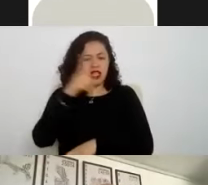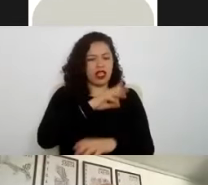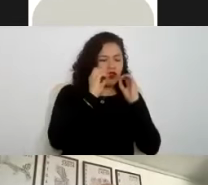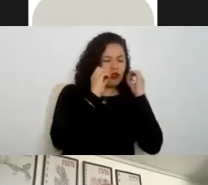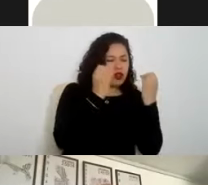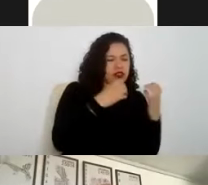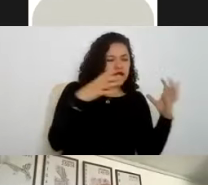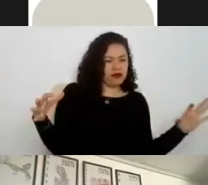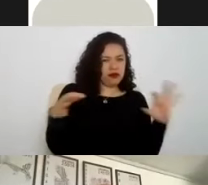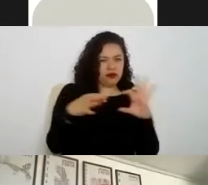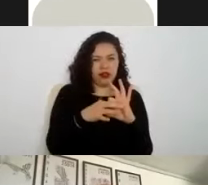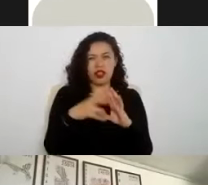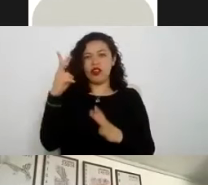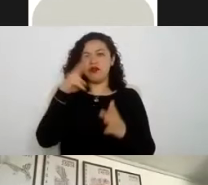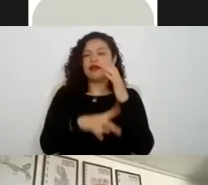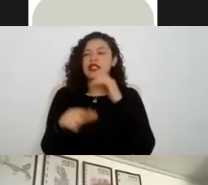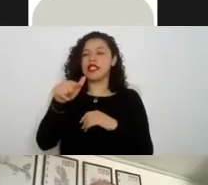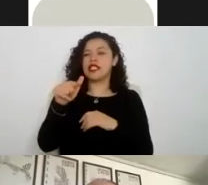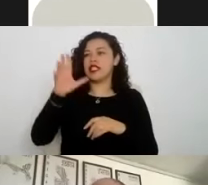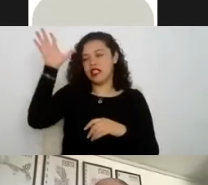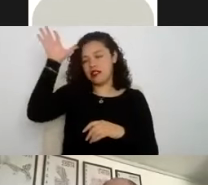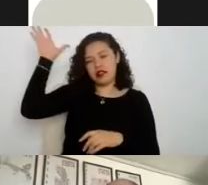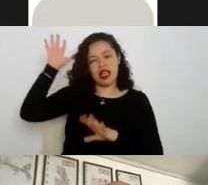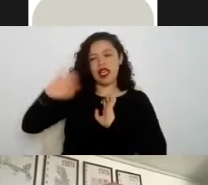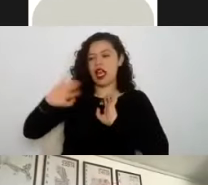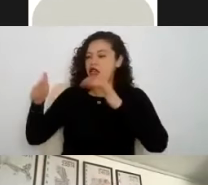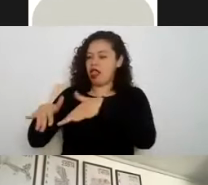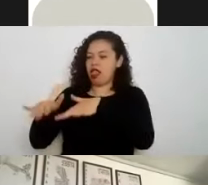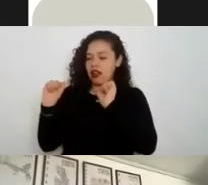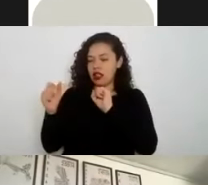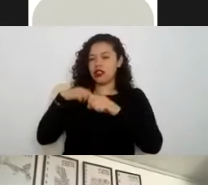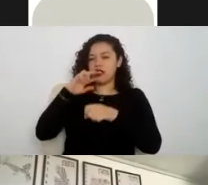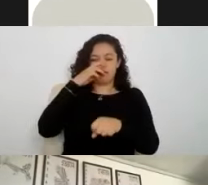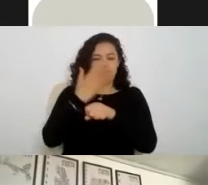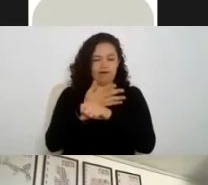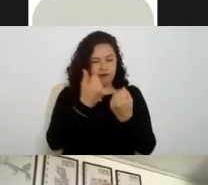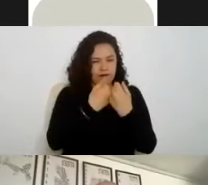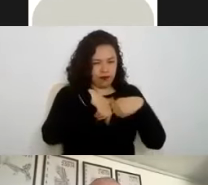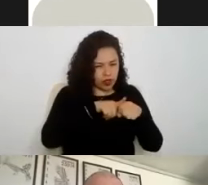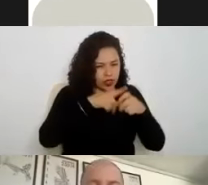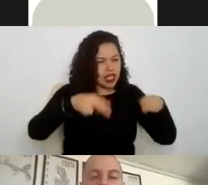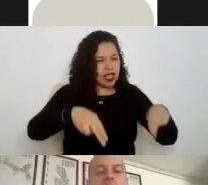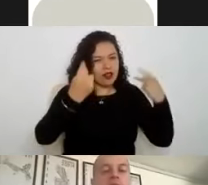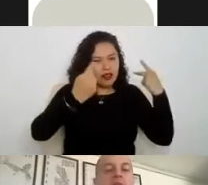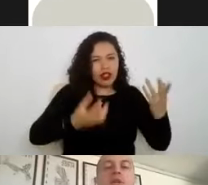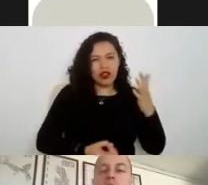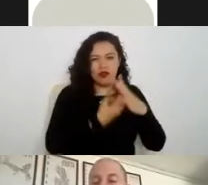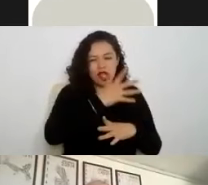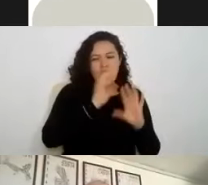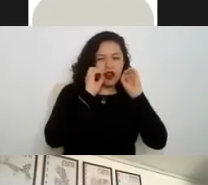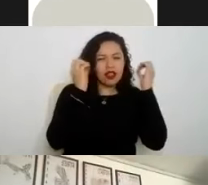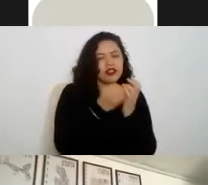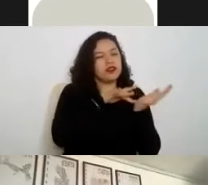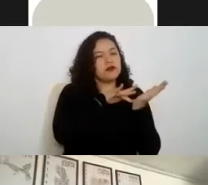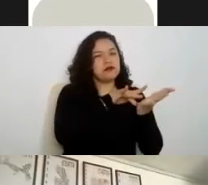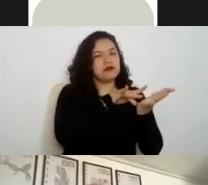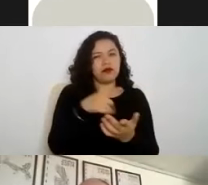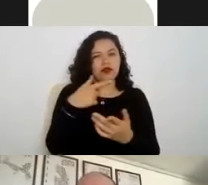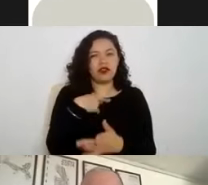salgo de Azteca, justamente me empiezo a meter al tema de responsabilidad social, a entender, a visitar organizaciones. Yo iba, me